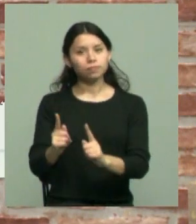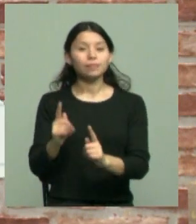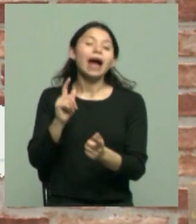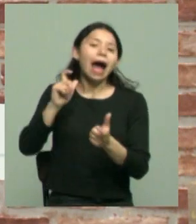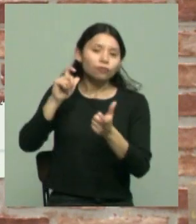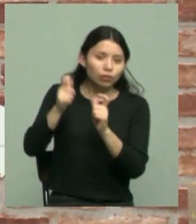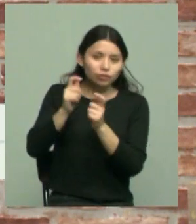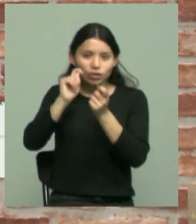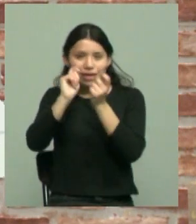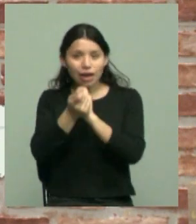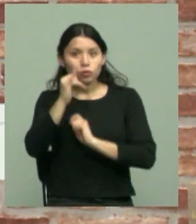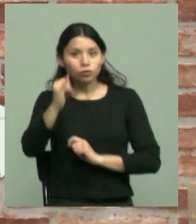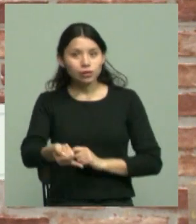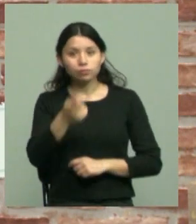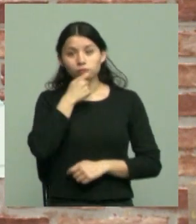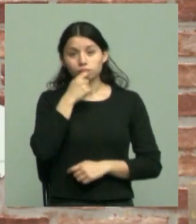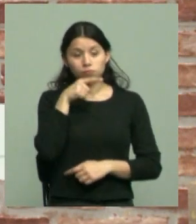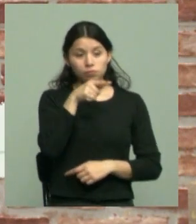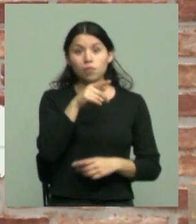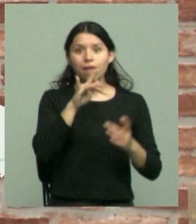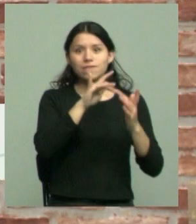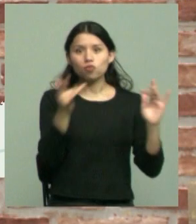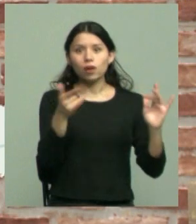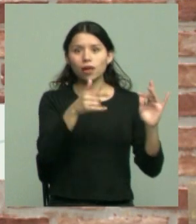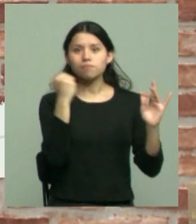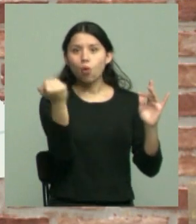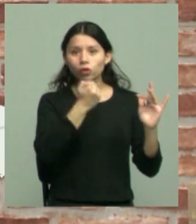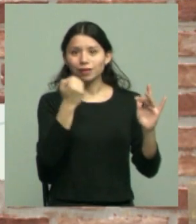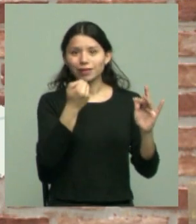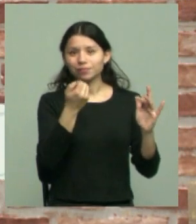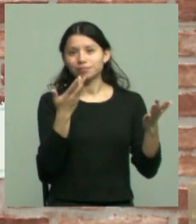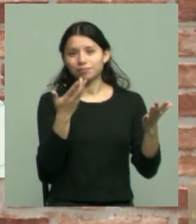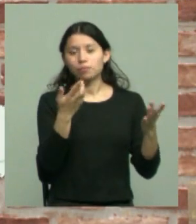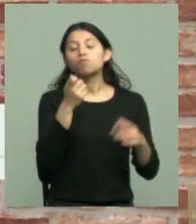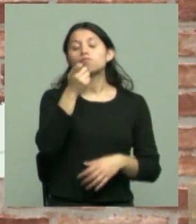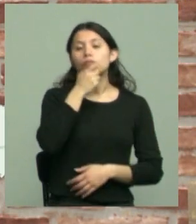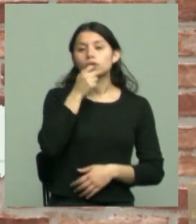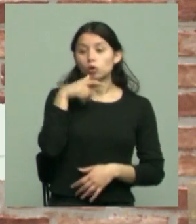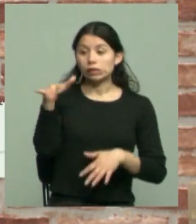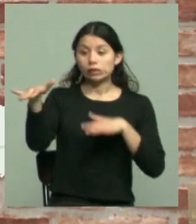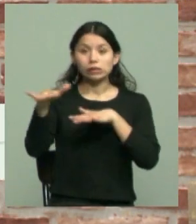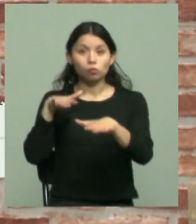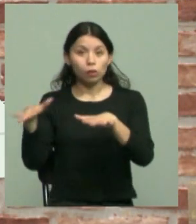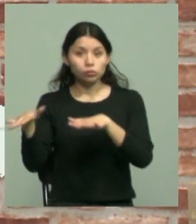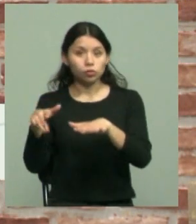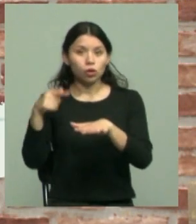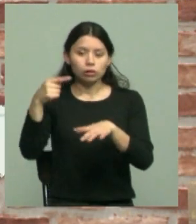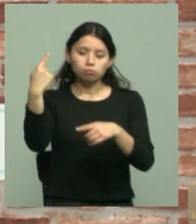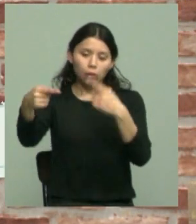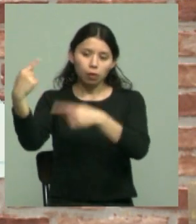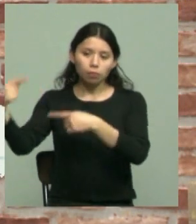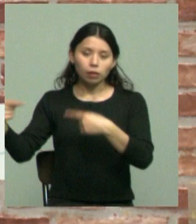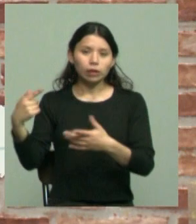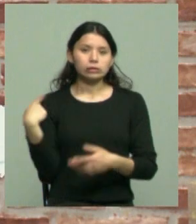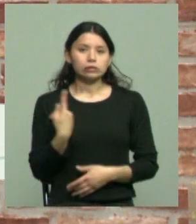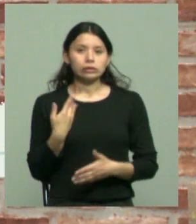es una herramienta, digamos, bastante útil cuando pasan estas cosas, ¿no? Distintas situaciones que nos condicionan.